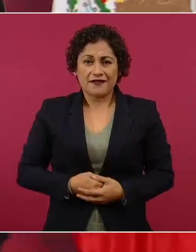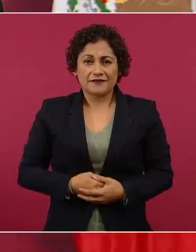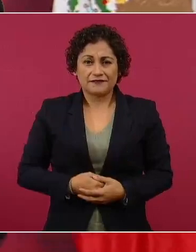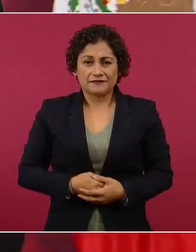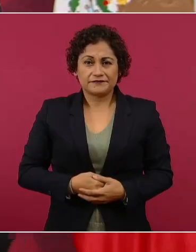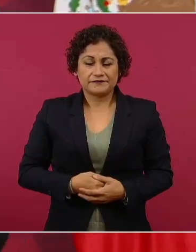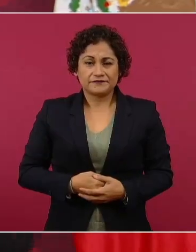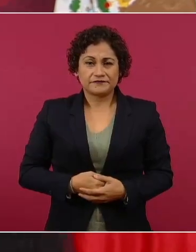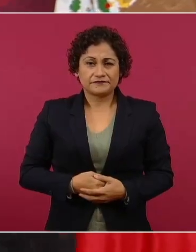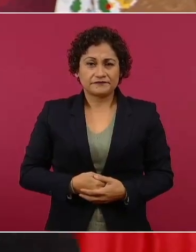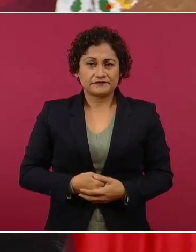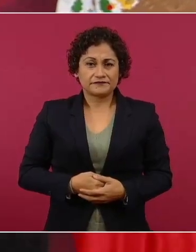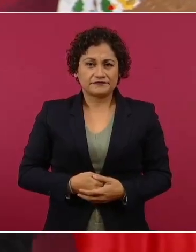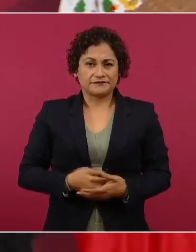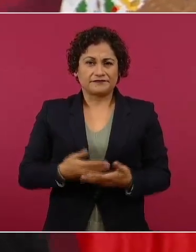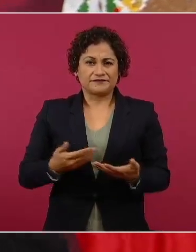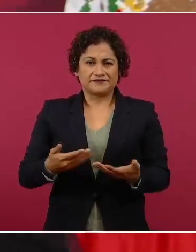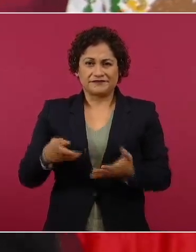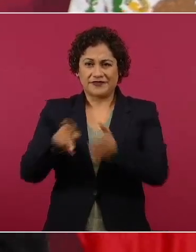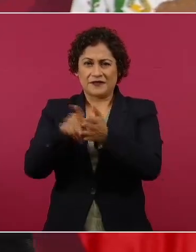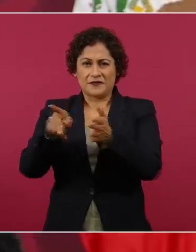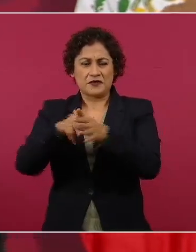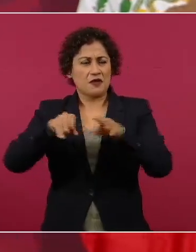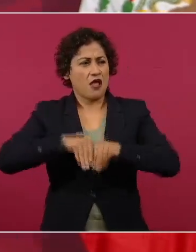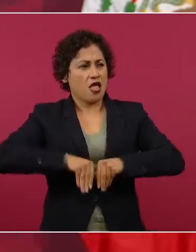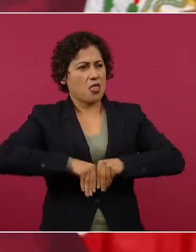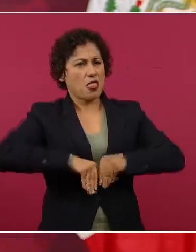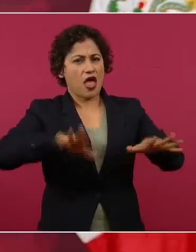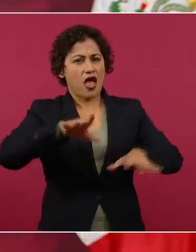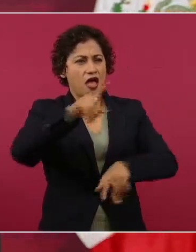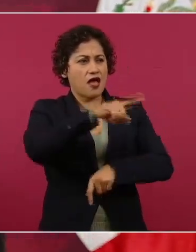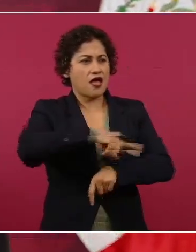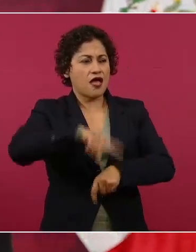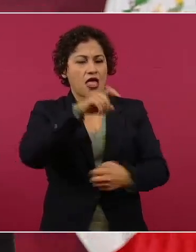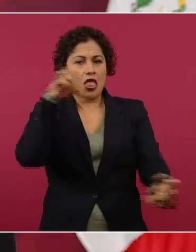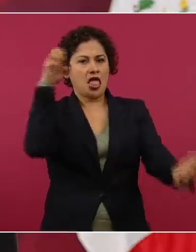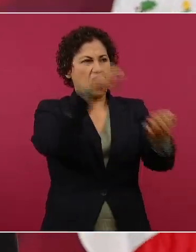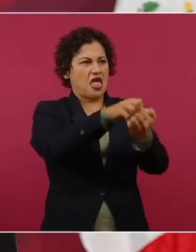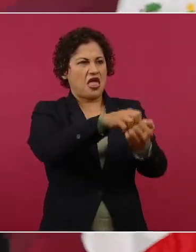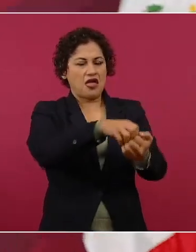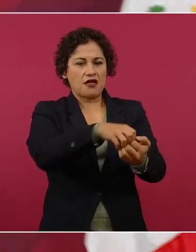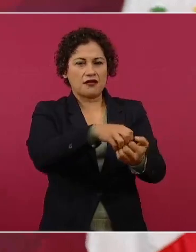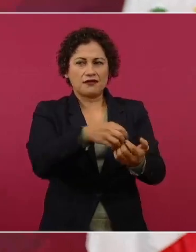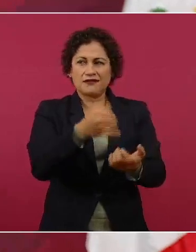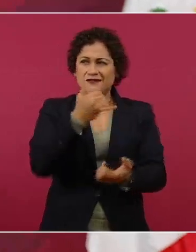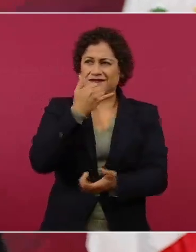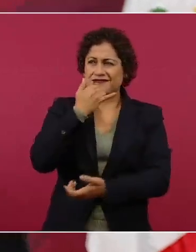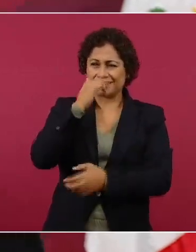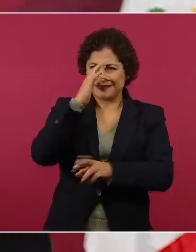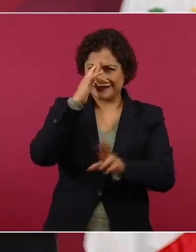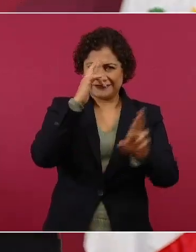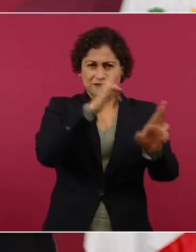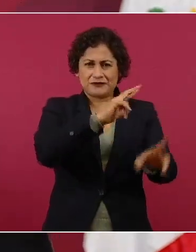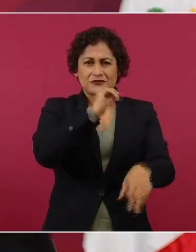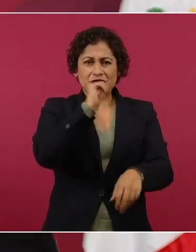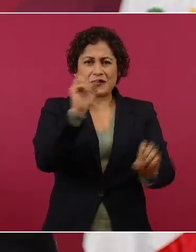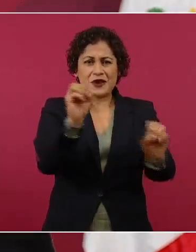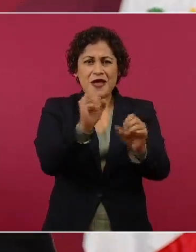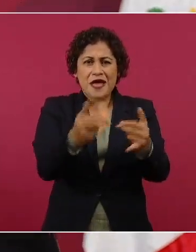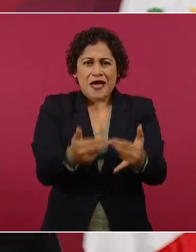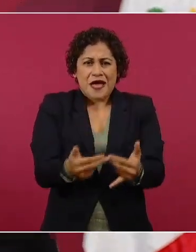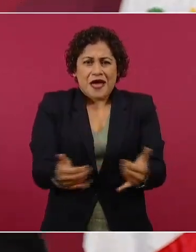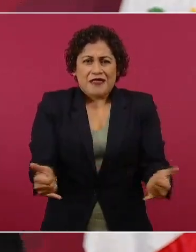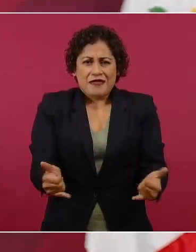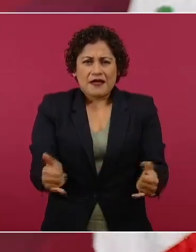a sus lectores, a sus seguidores, como por años los